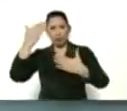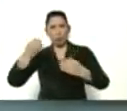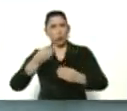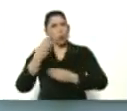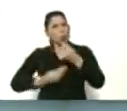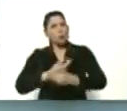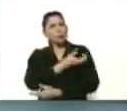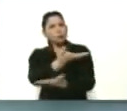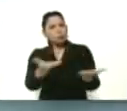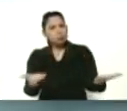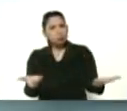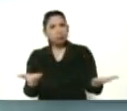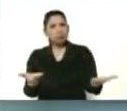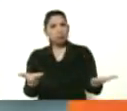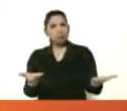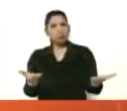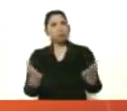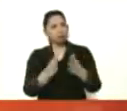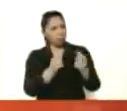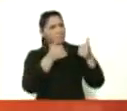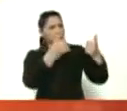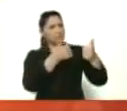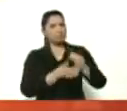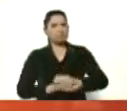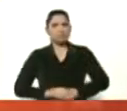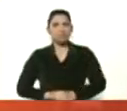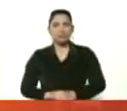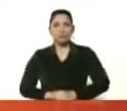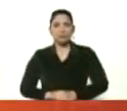por allá? Todo bien, presidente.